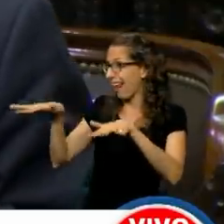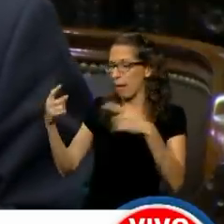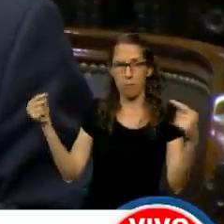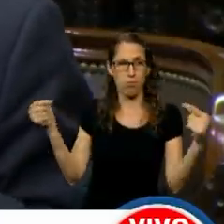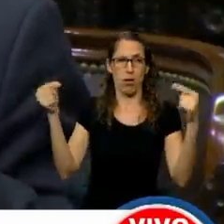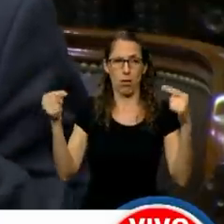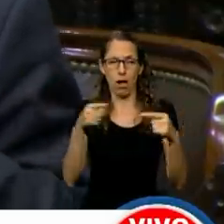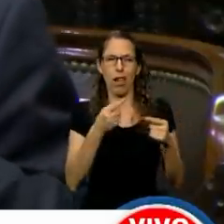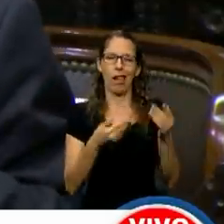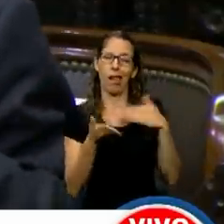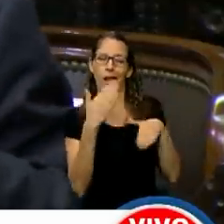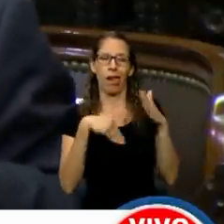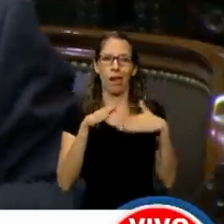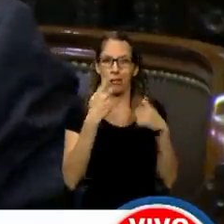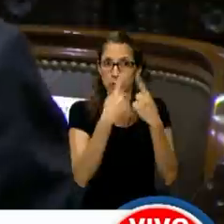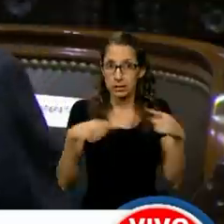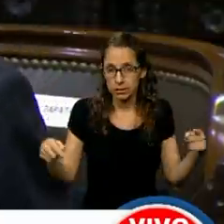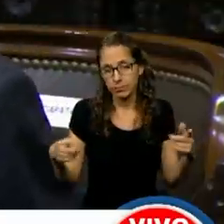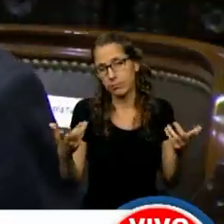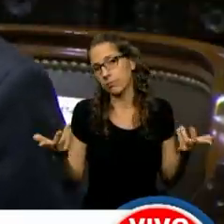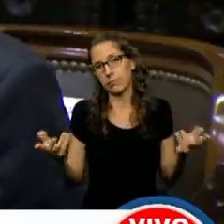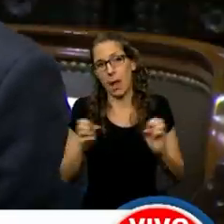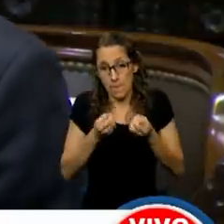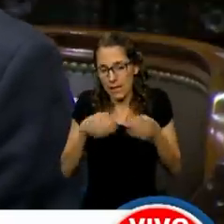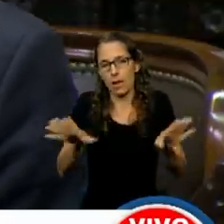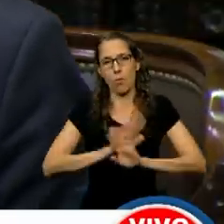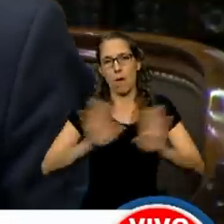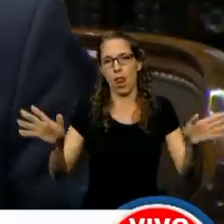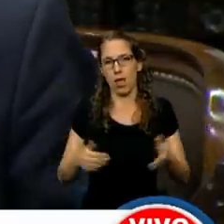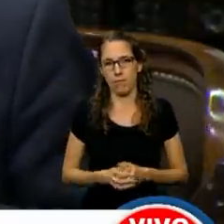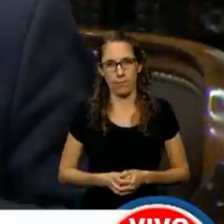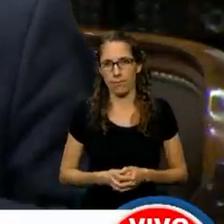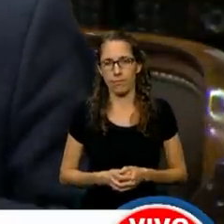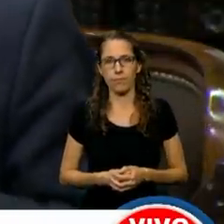falseadas evidentemente tenemos un mal punto de partida